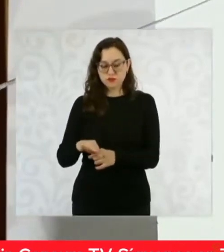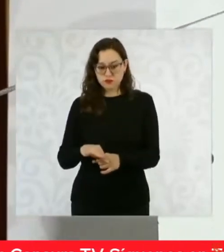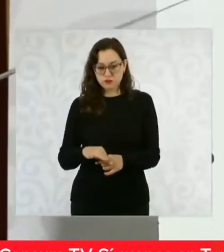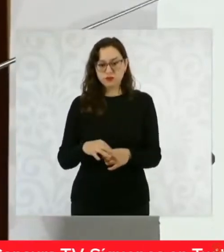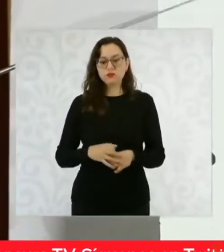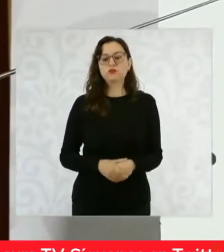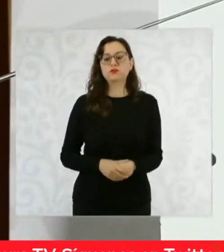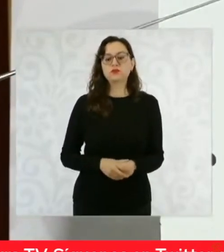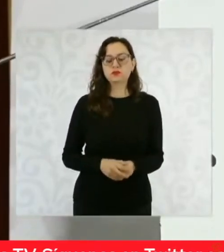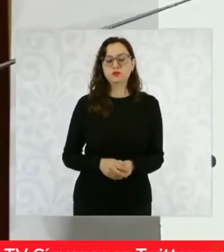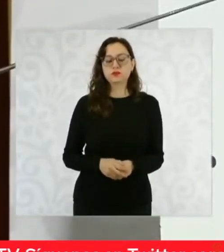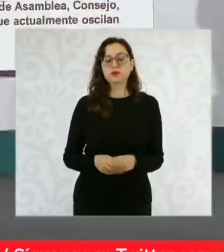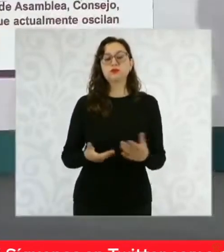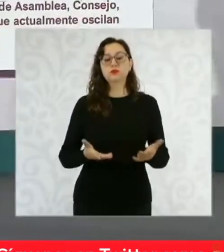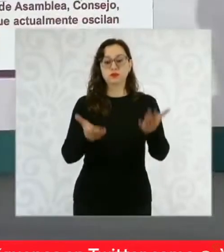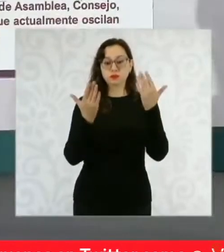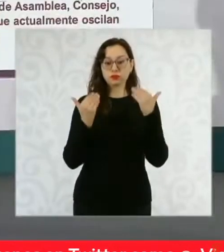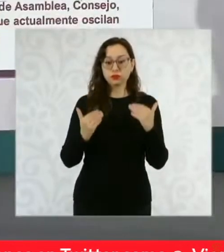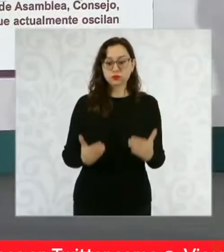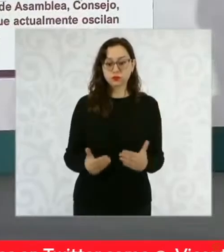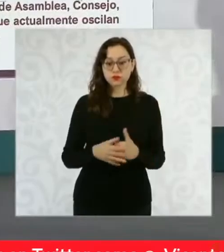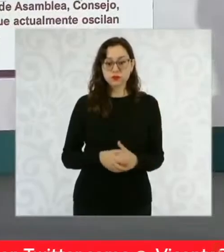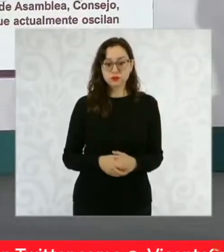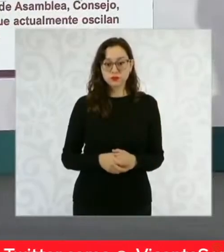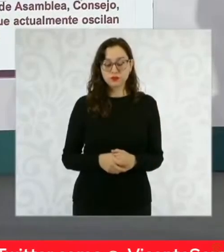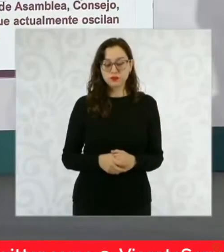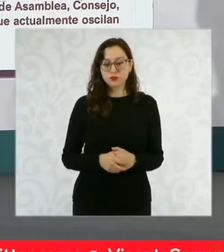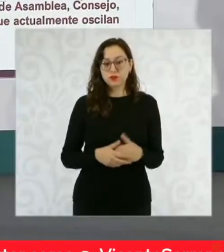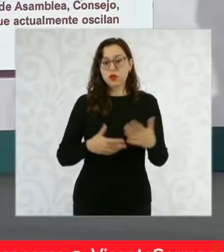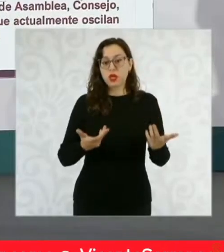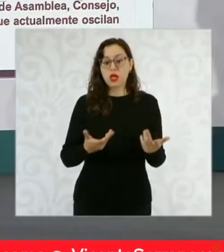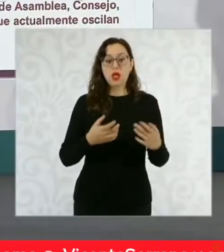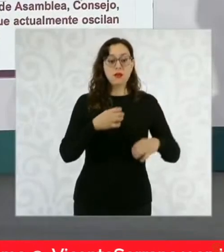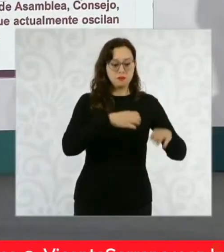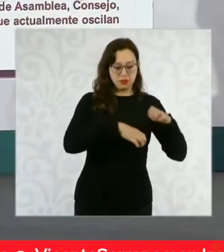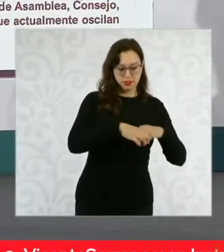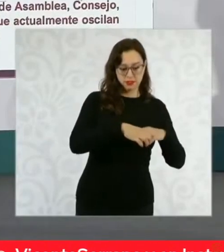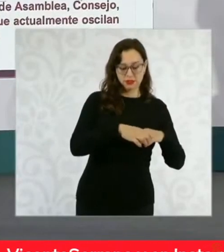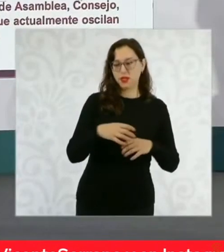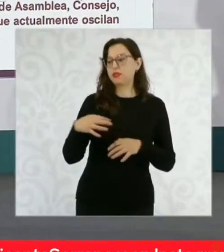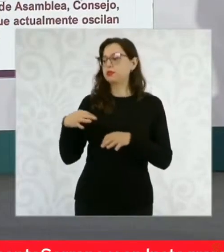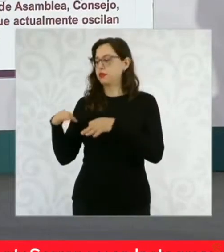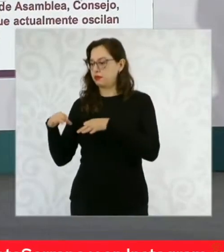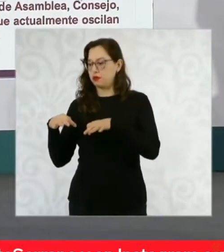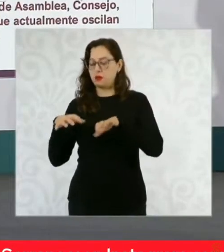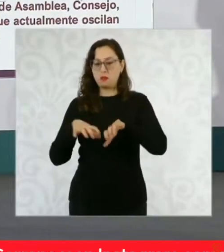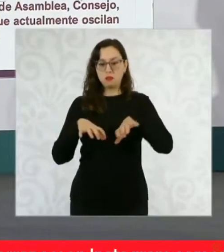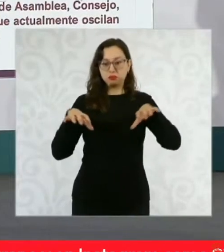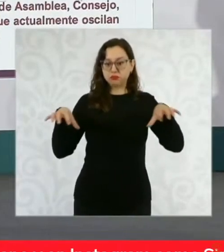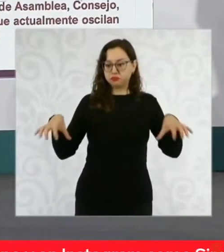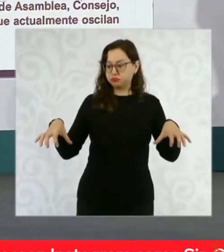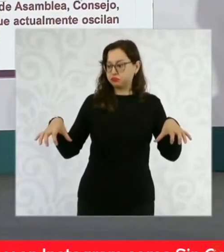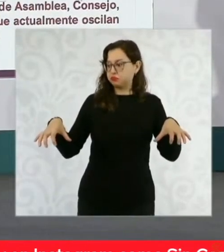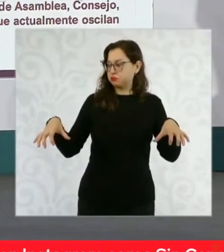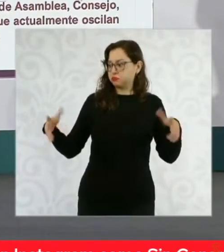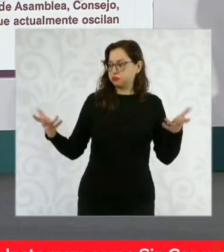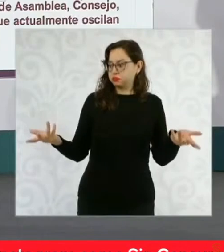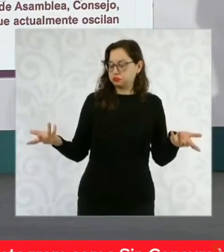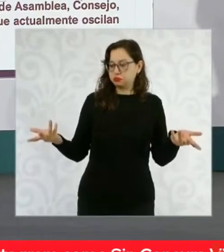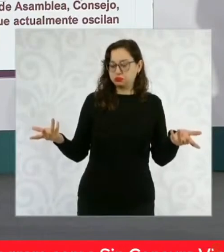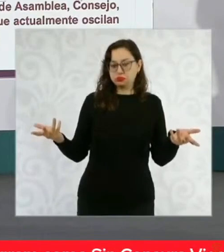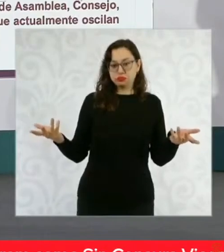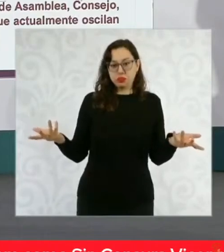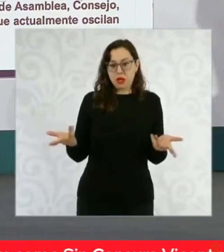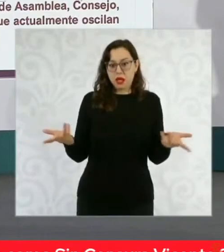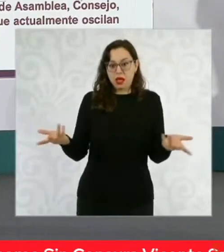Se eliminan las direcciones sectoriales de trabajadores y empresarial que no tienen funciones sustantivas ni